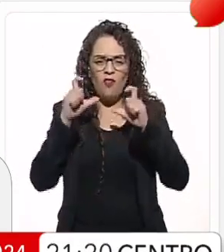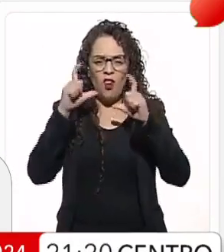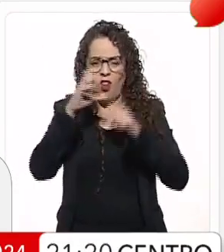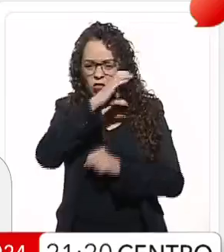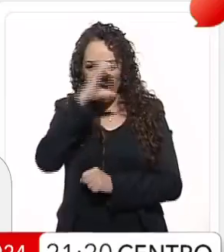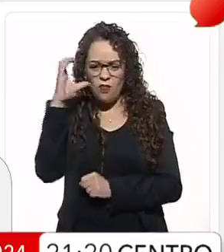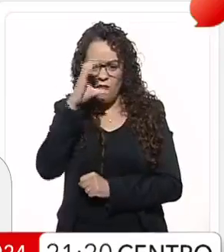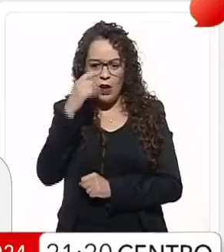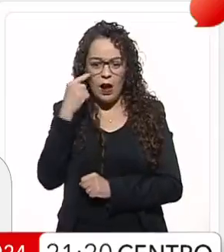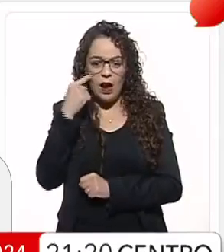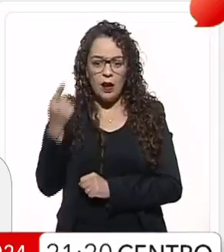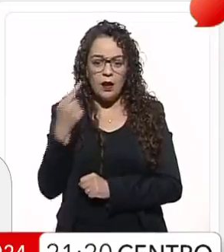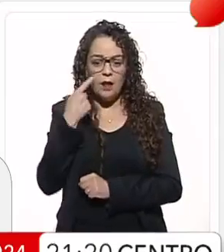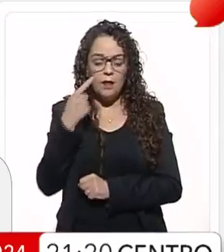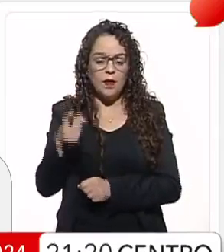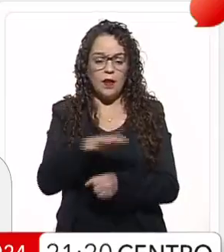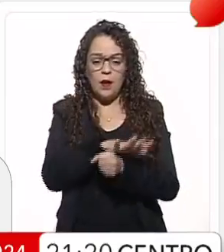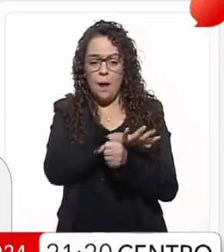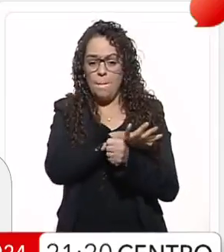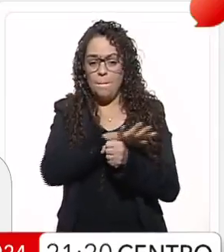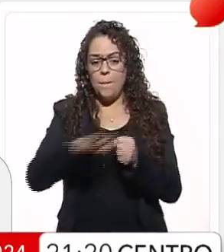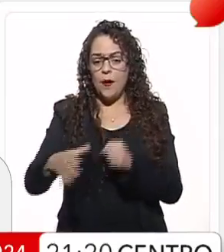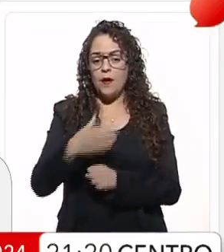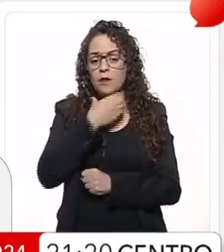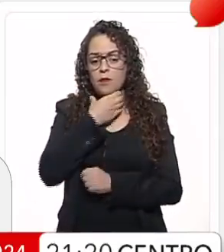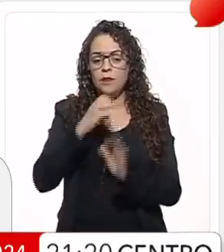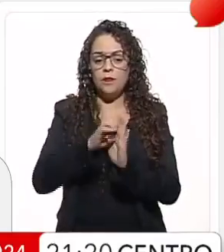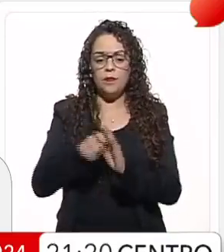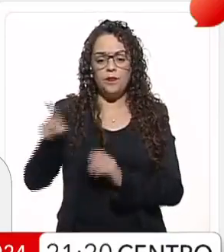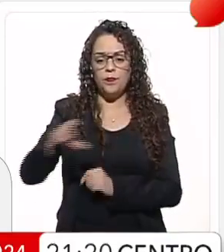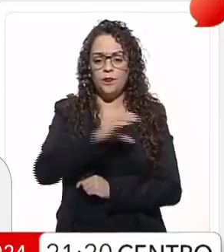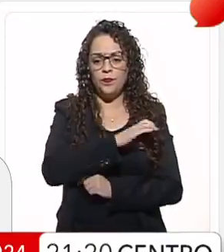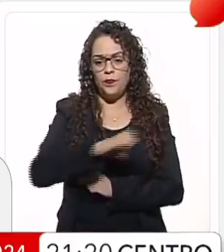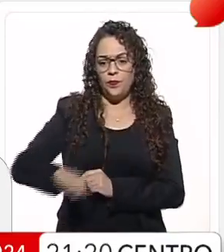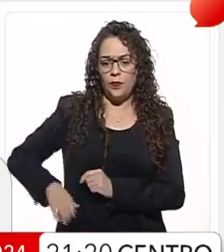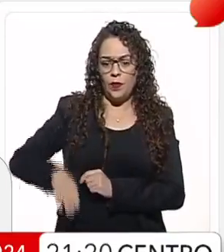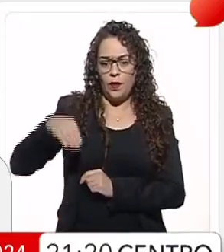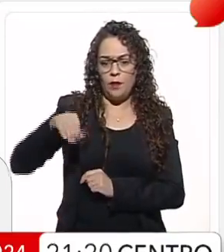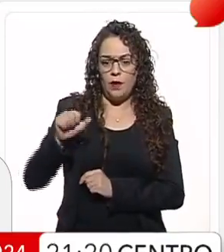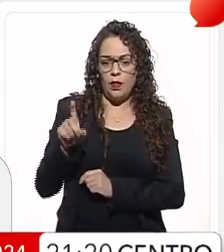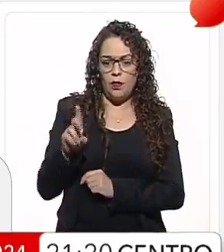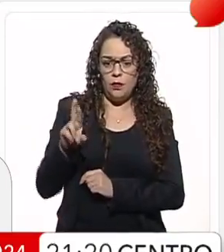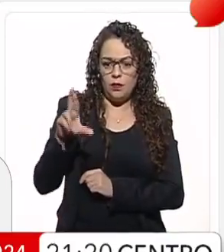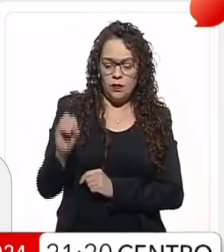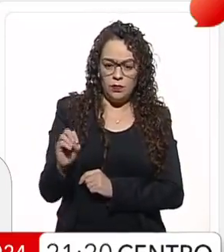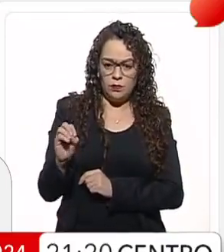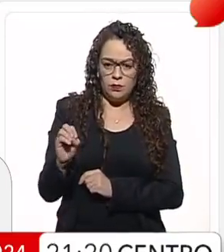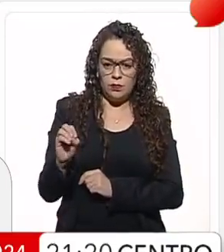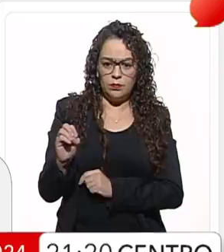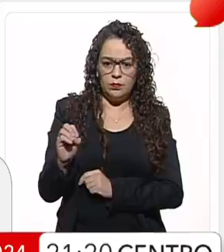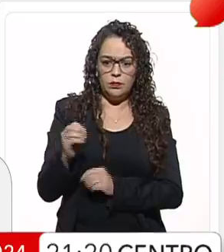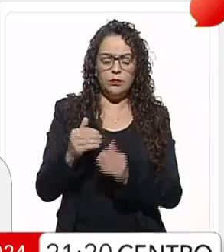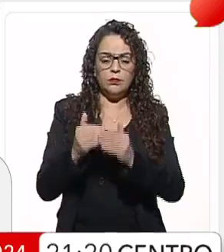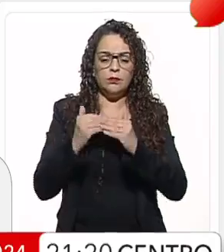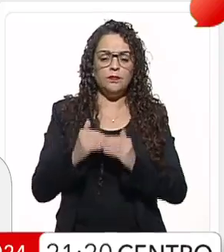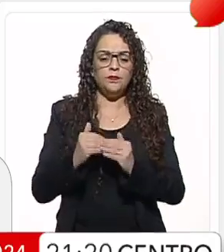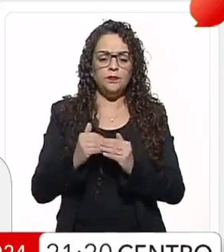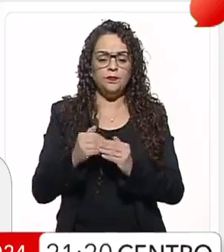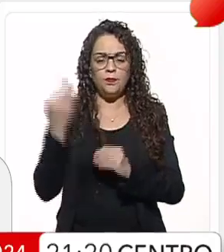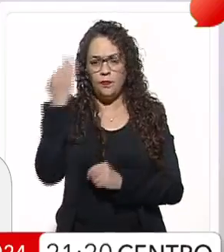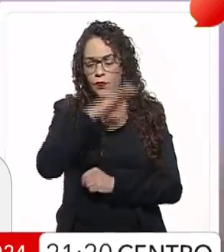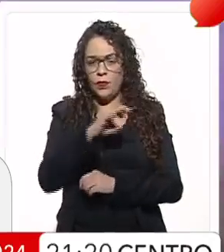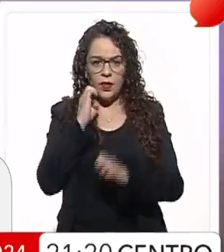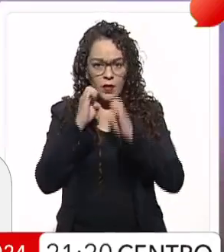lleno, por ejemplo, en actos del candidato presidencial Maduro. También hemos visto encuestas falsas. Yo creo